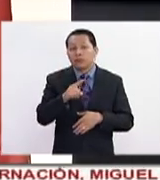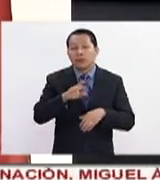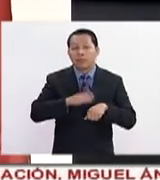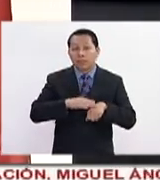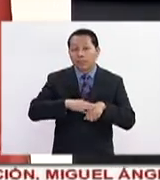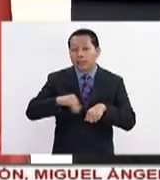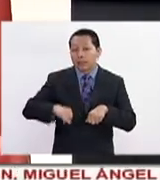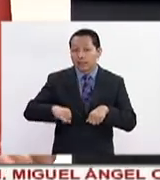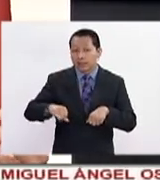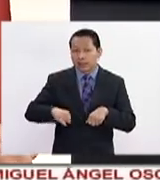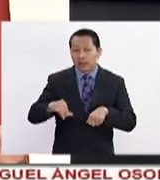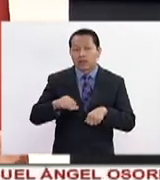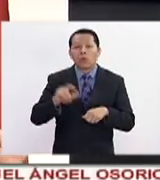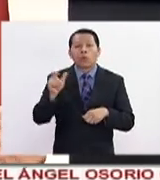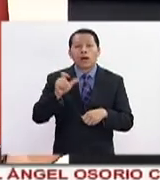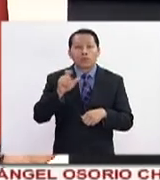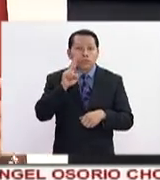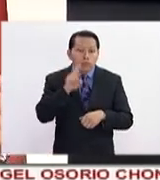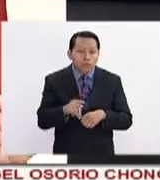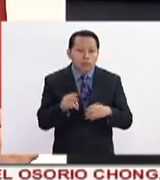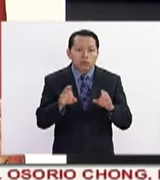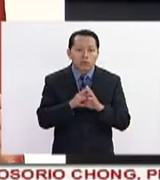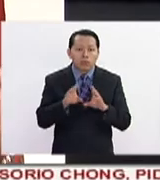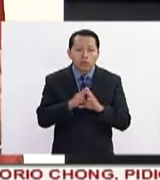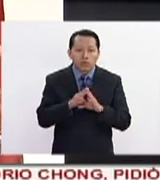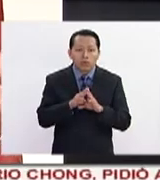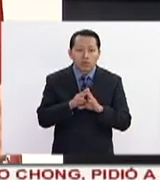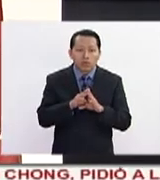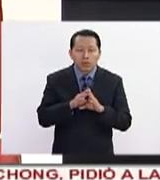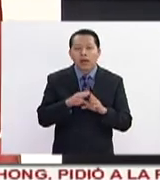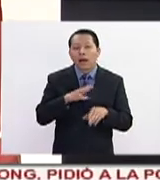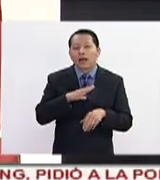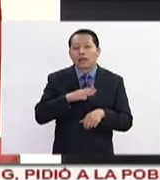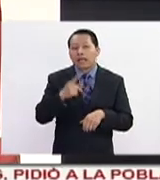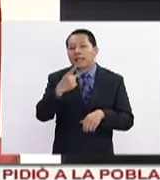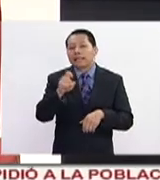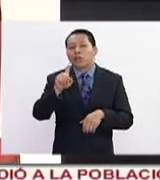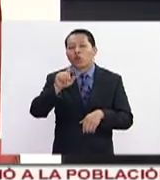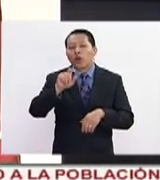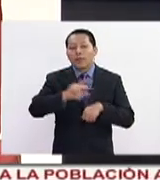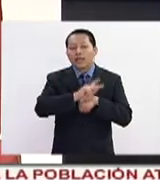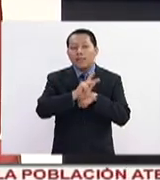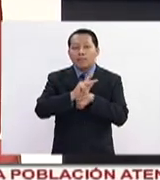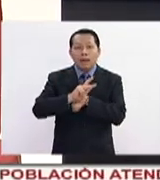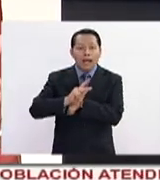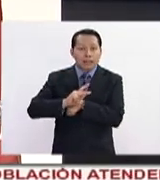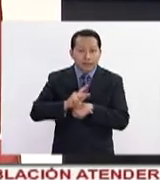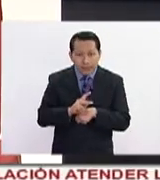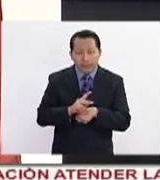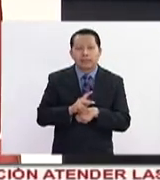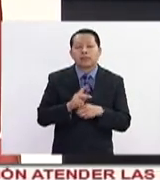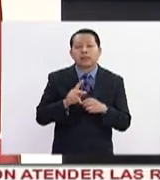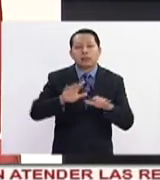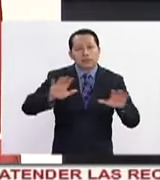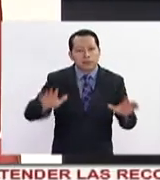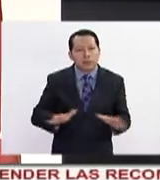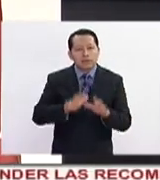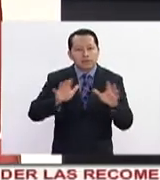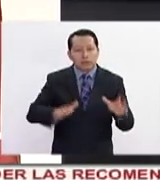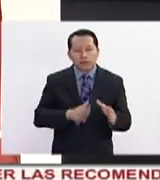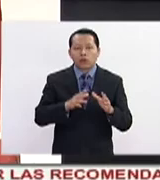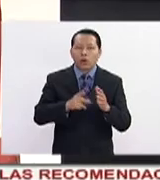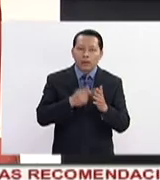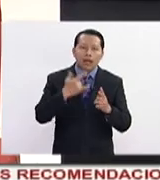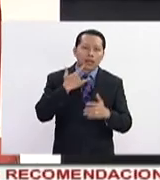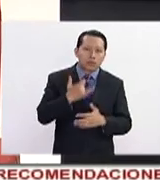más interesante cuando vemos que más de 120 países han venido impulsando nuevos